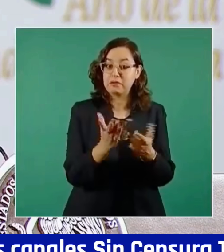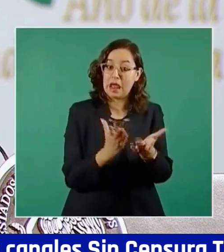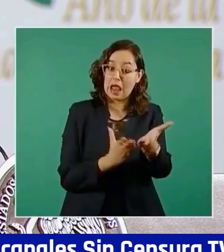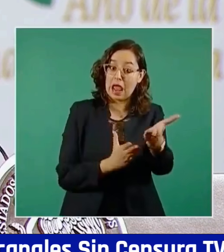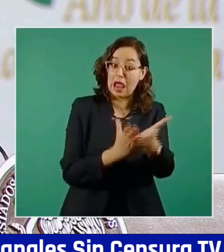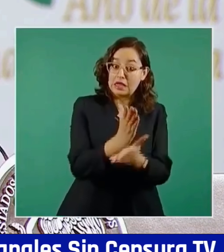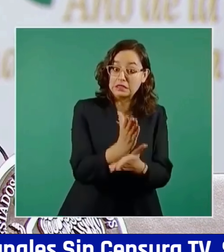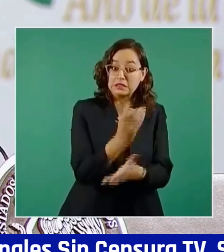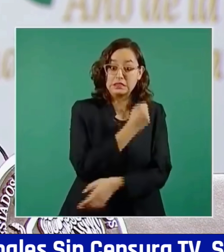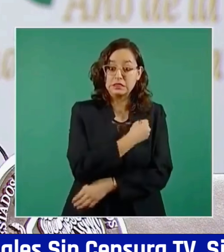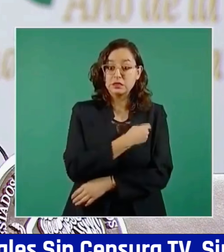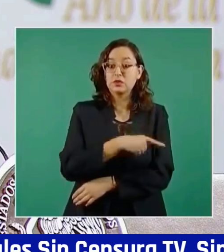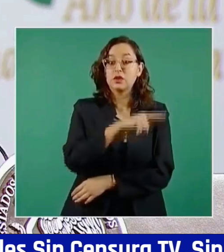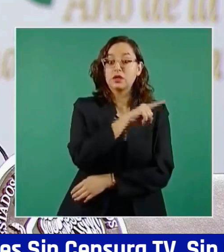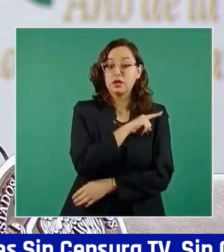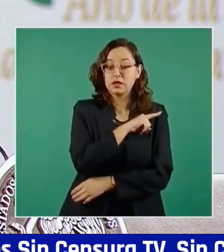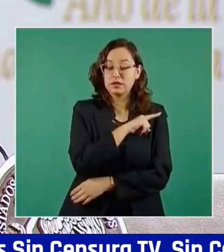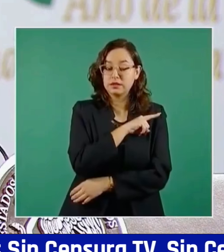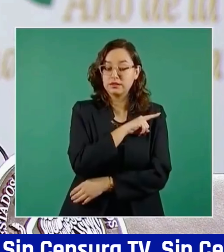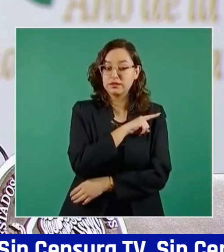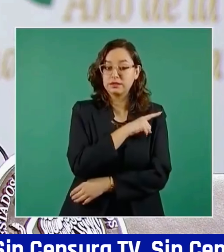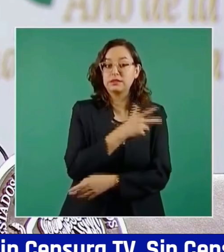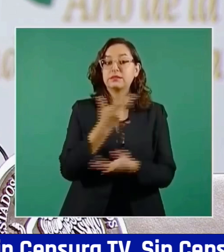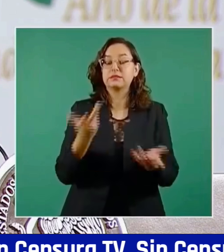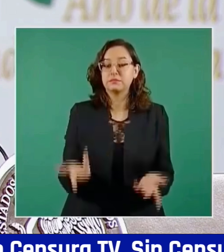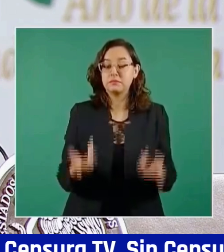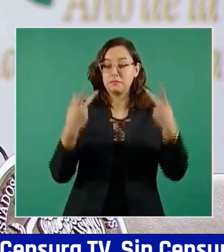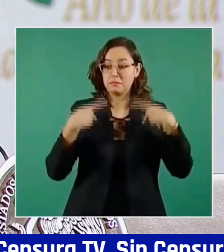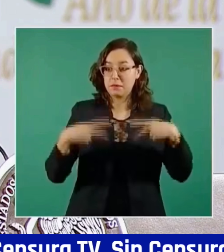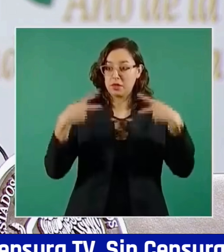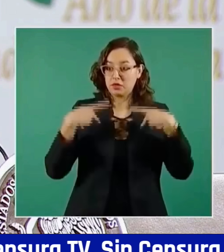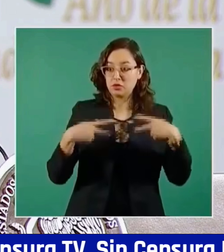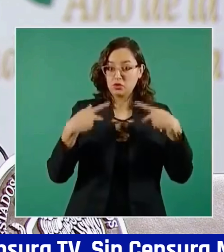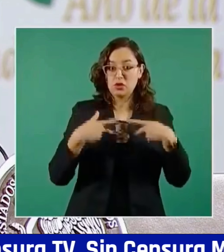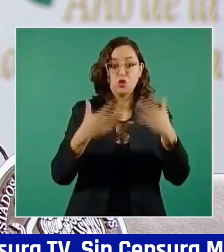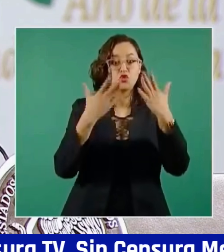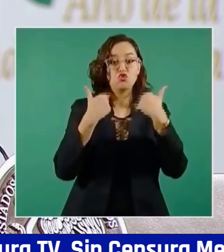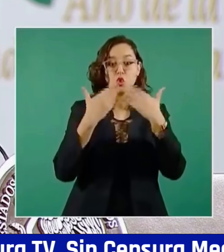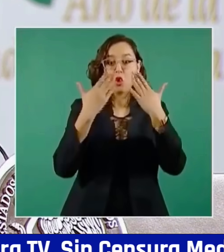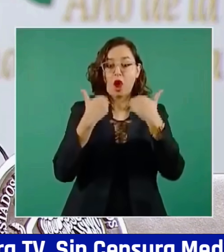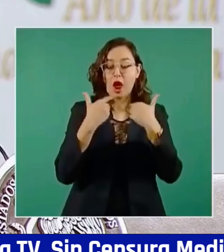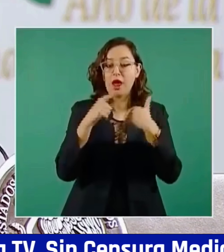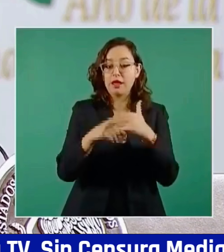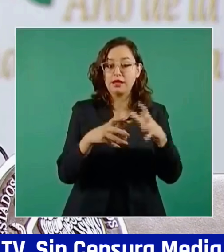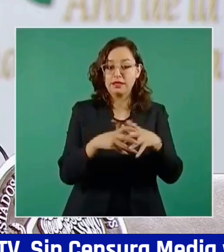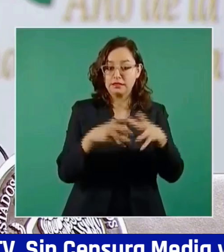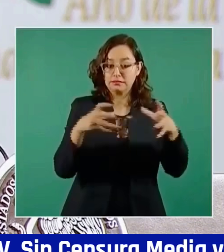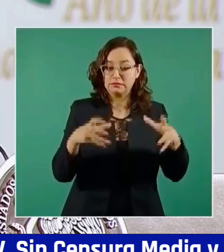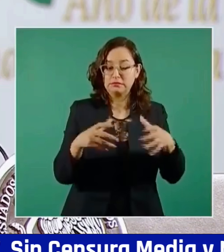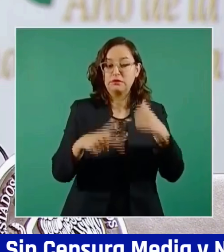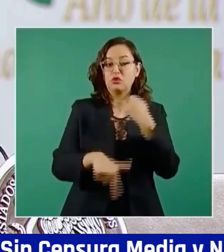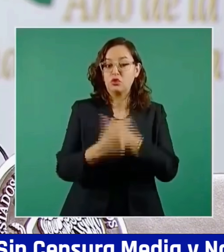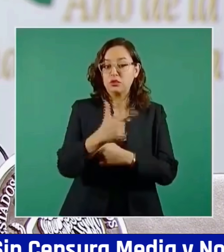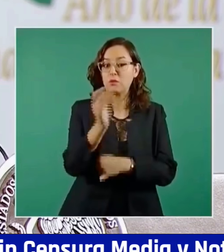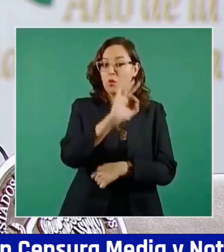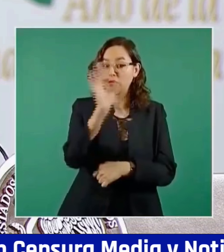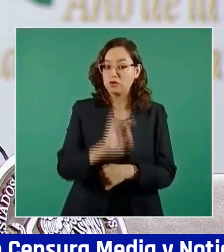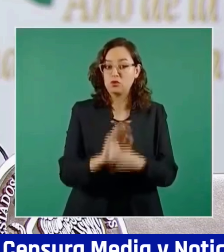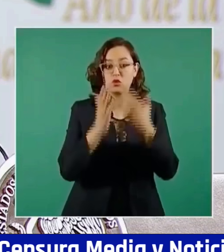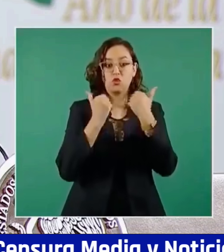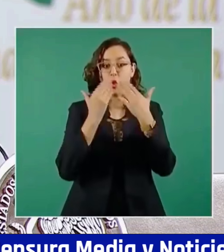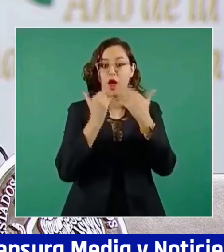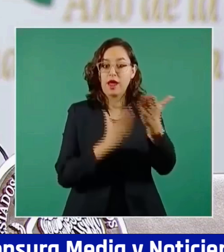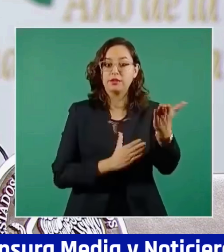salud. Ahí el Coneval registró que las personas sin acceso a la salud habían aumentado 12%. Esto